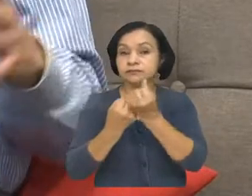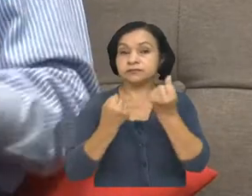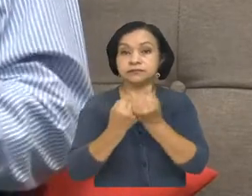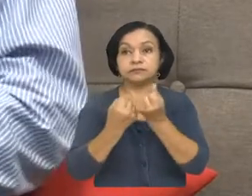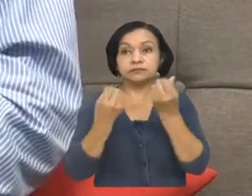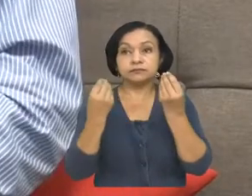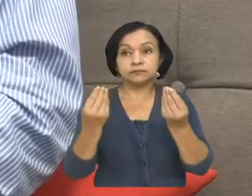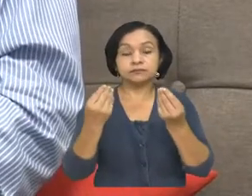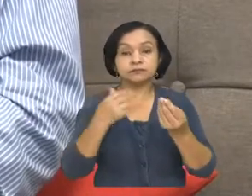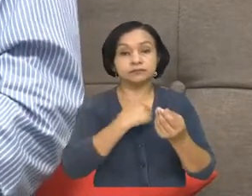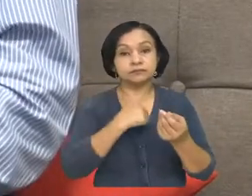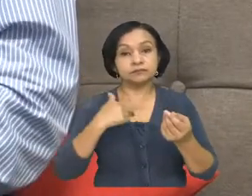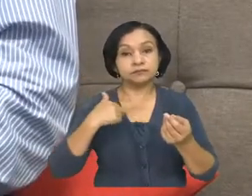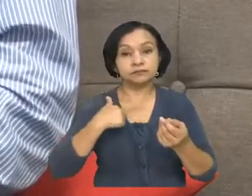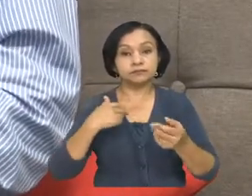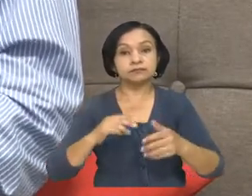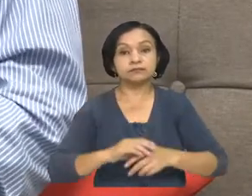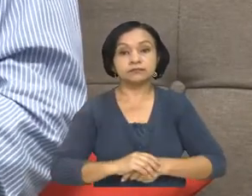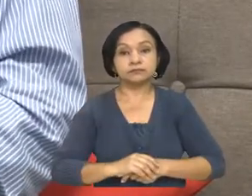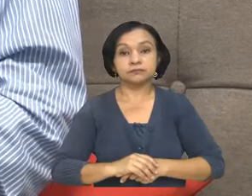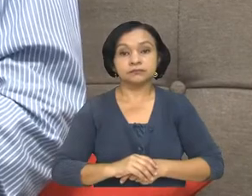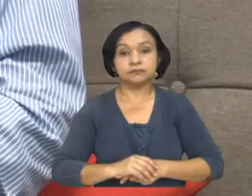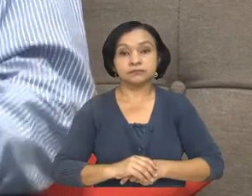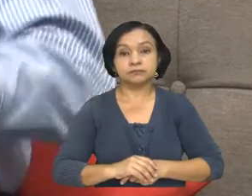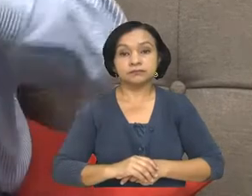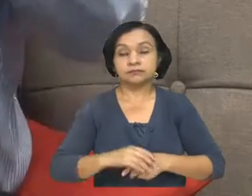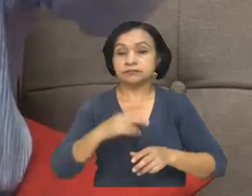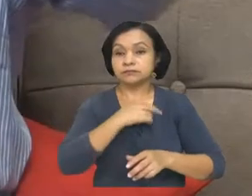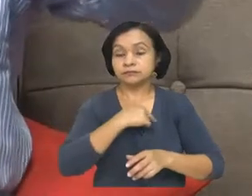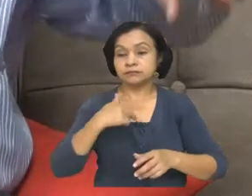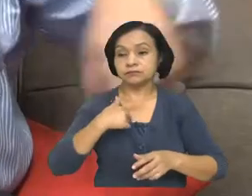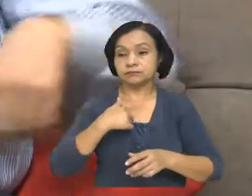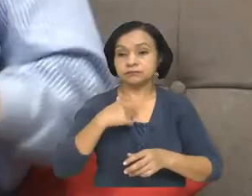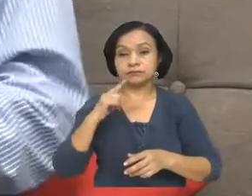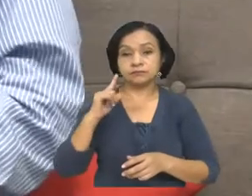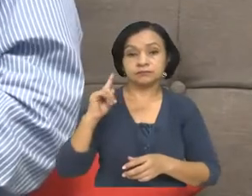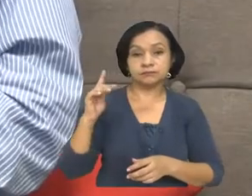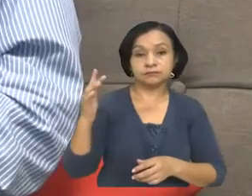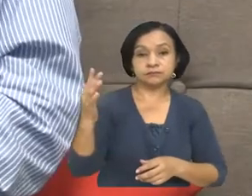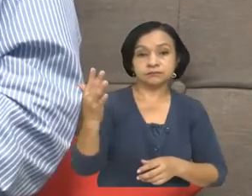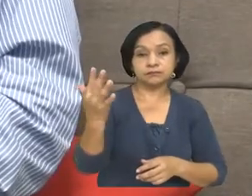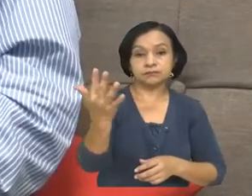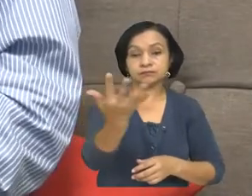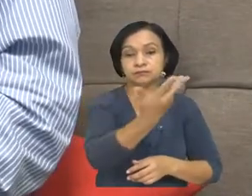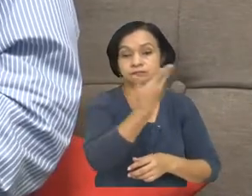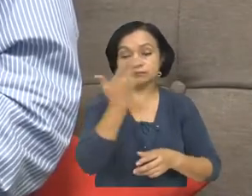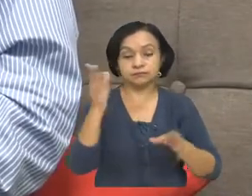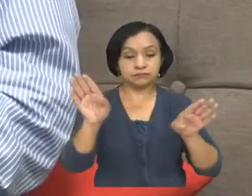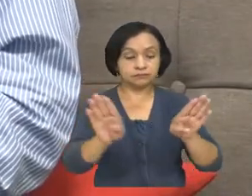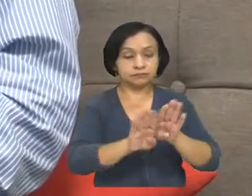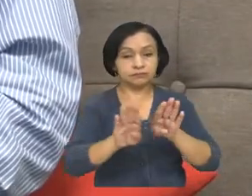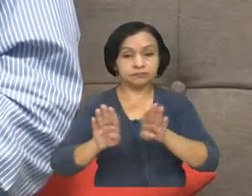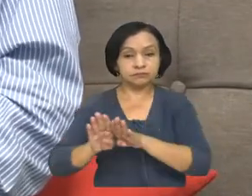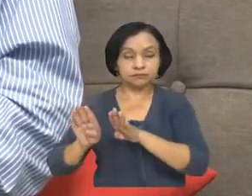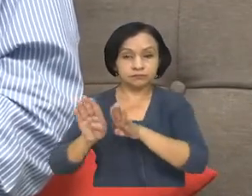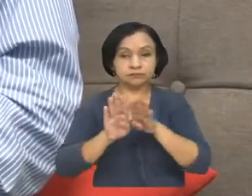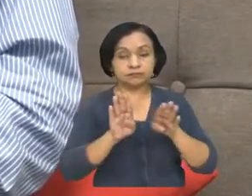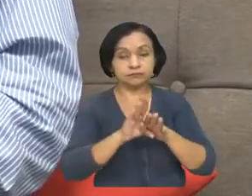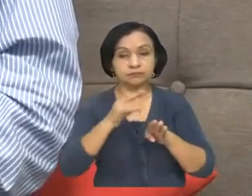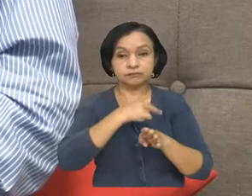prácticamente quedamos ya encerrado en todo un círculo de combates, pues, que se